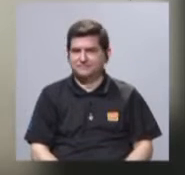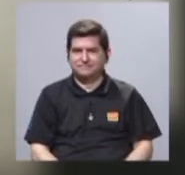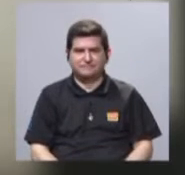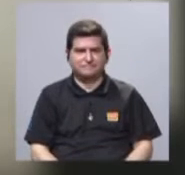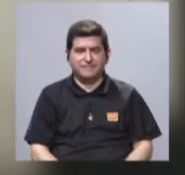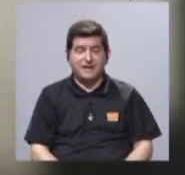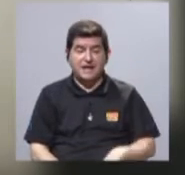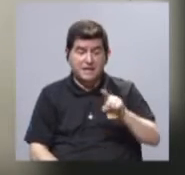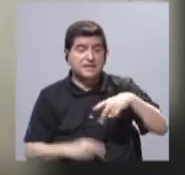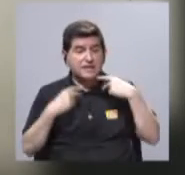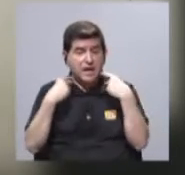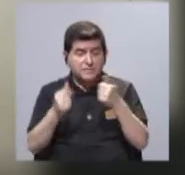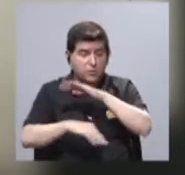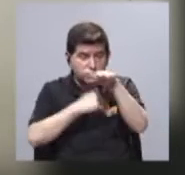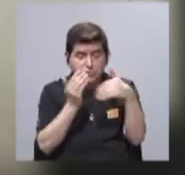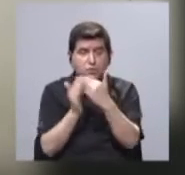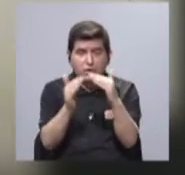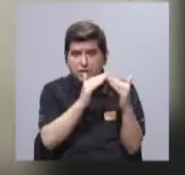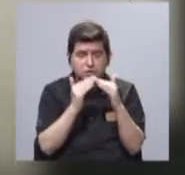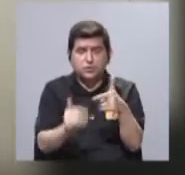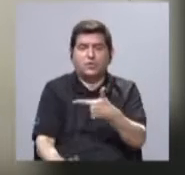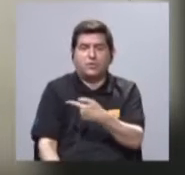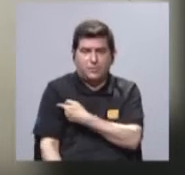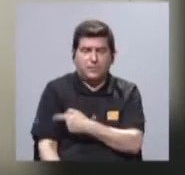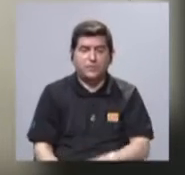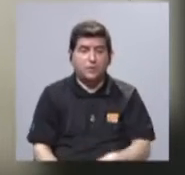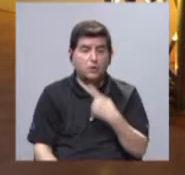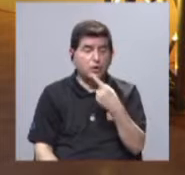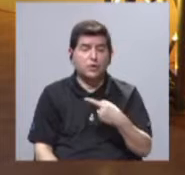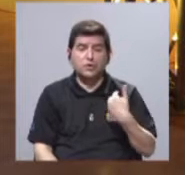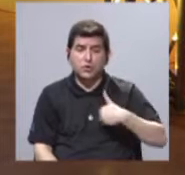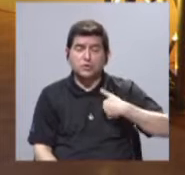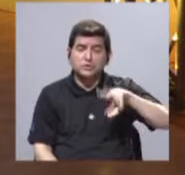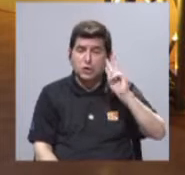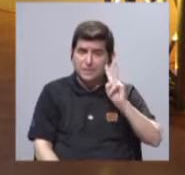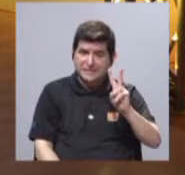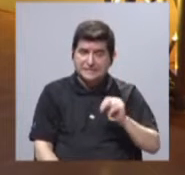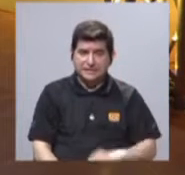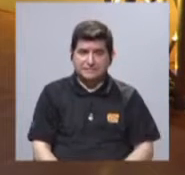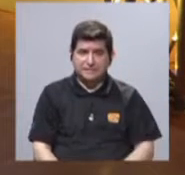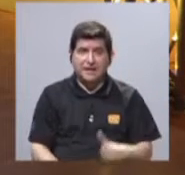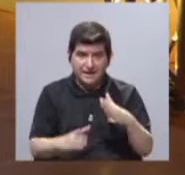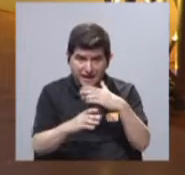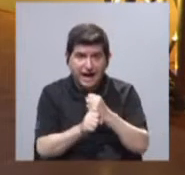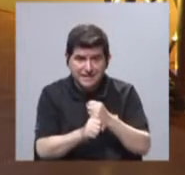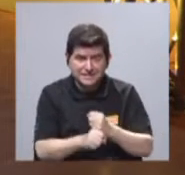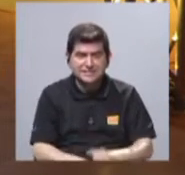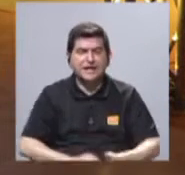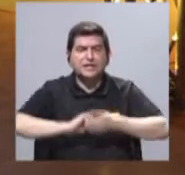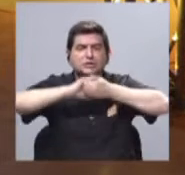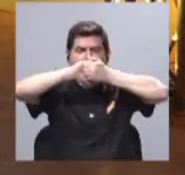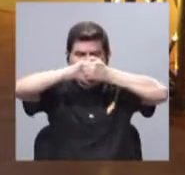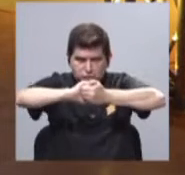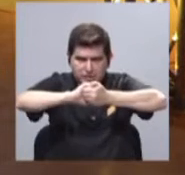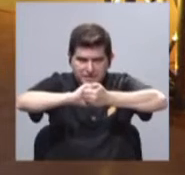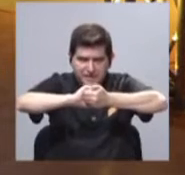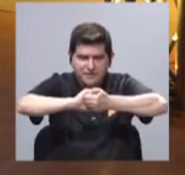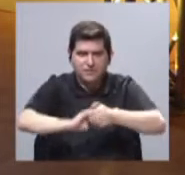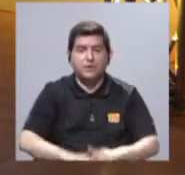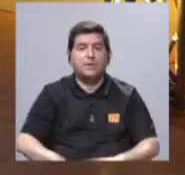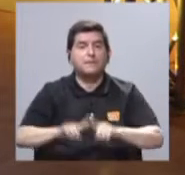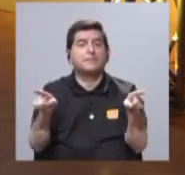que llegar lo lo antes posible a toda la población y vicente lo decía muy bien lo tenemos que hacer por solidaridad